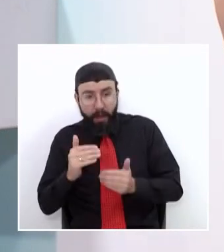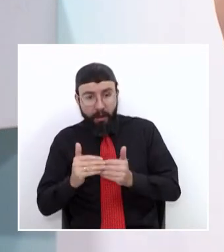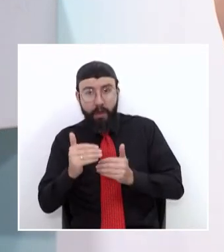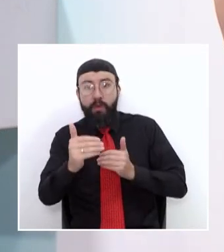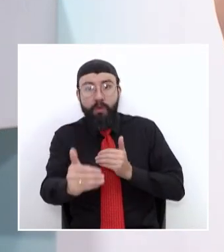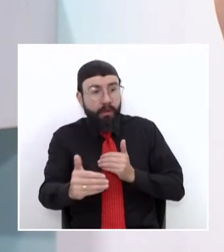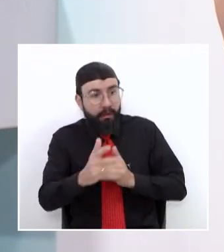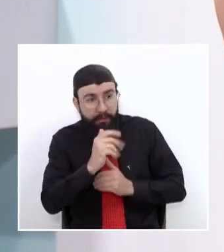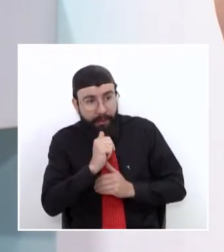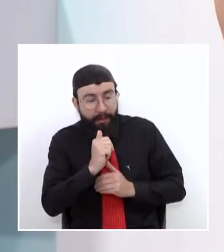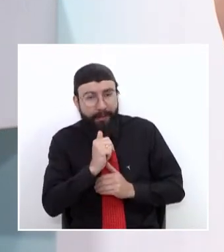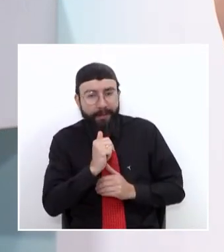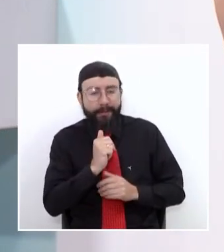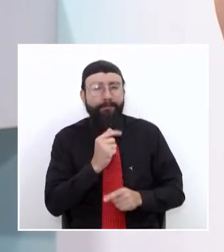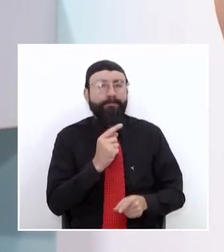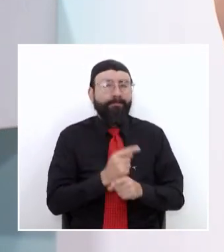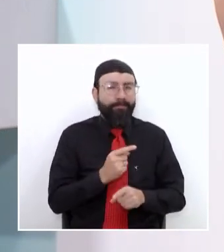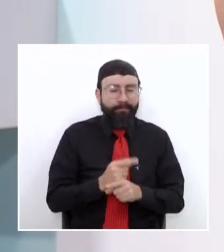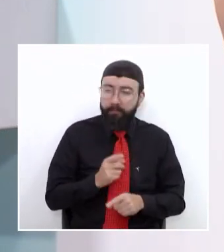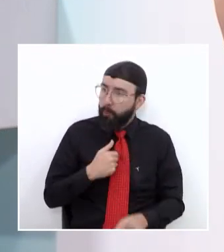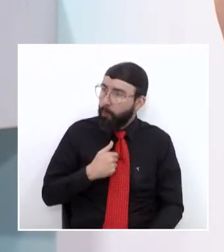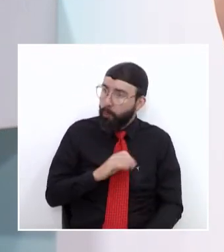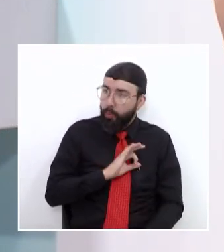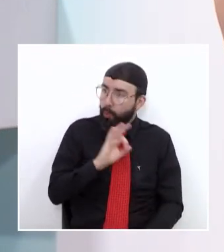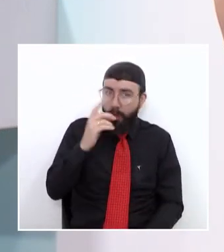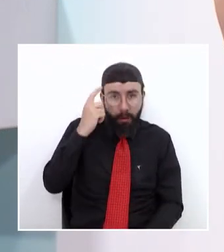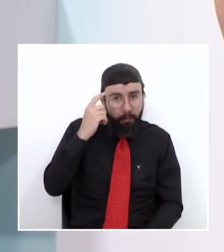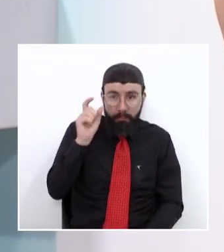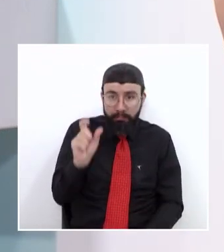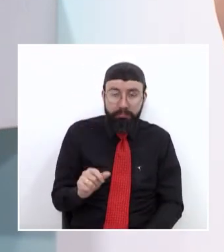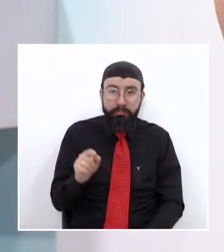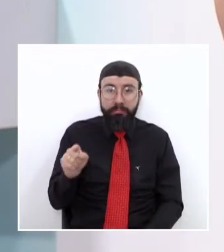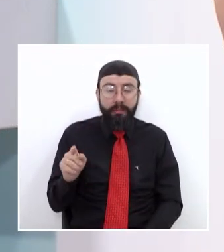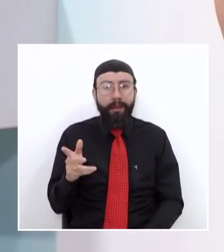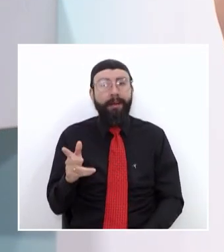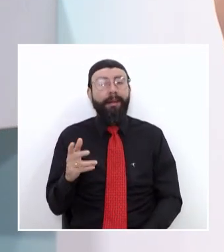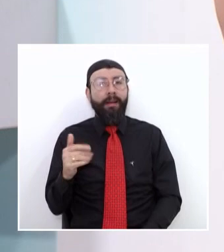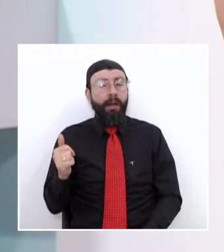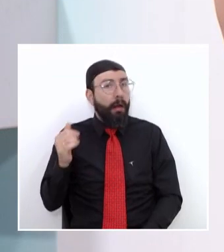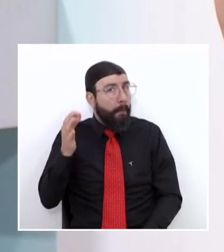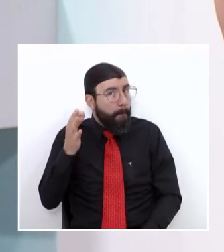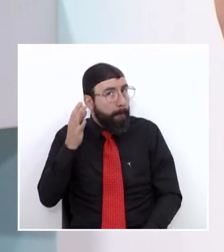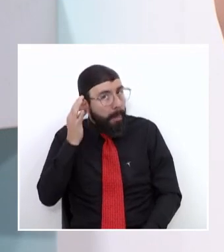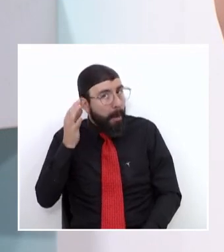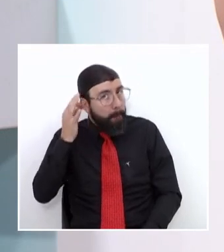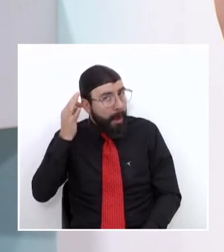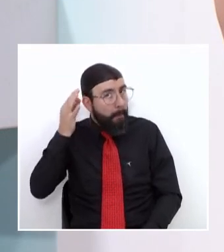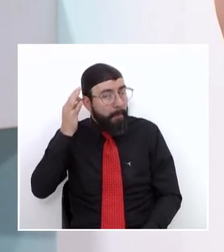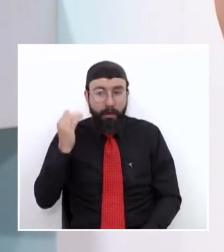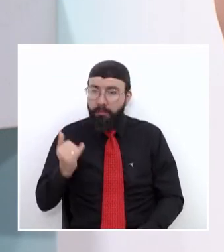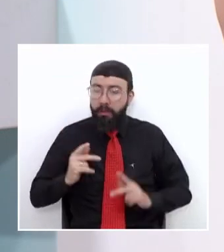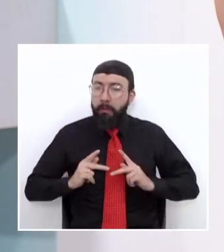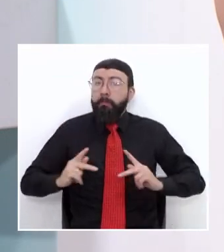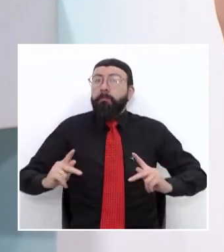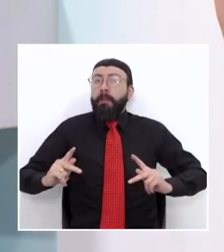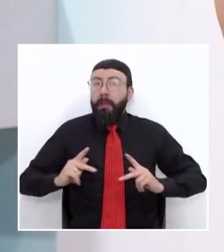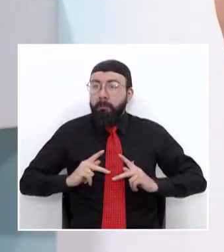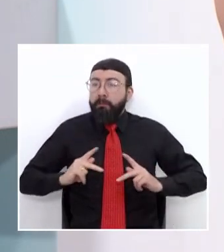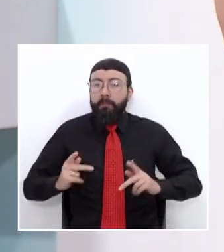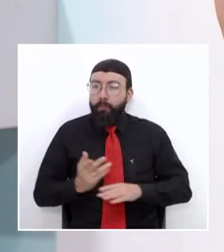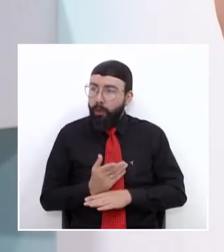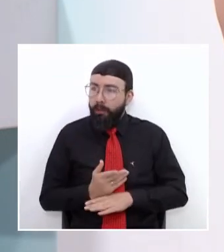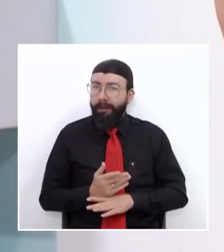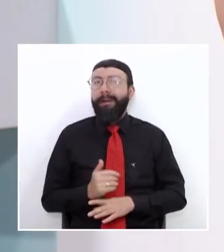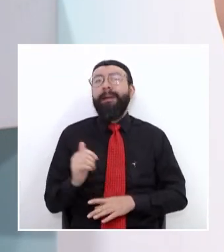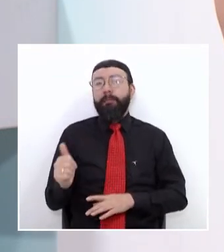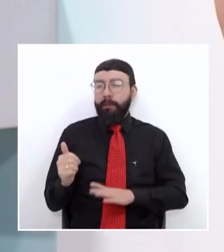dice, pero yo nunca hubiera pensado que mi sobrina, por 3 róticos que hizo acá, empezó a hacer crisis asmáticas. Pero fue ella